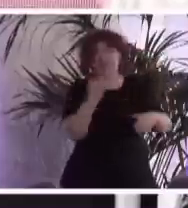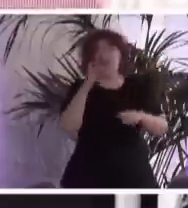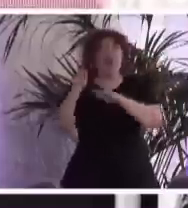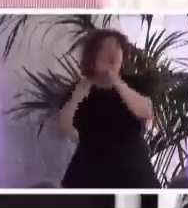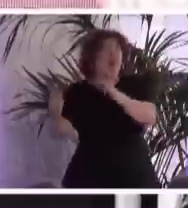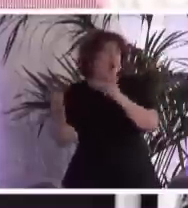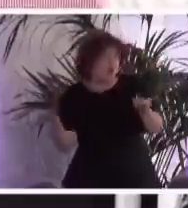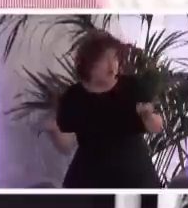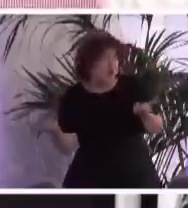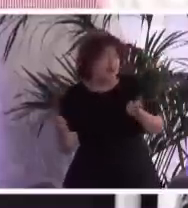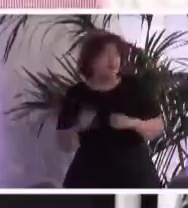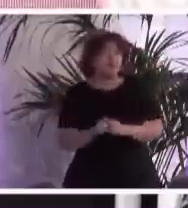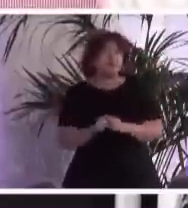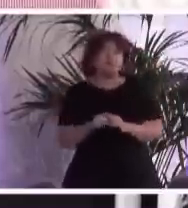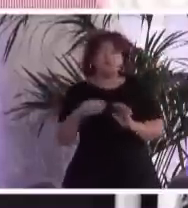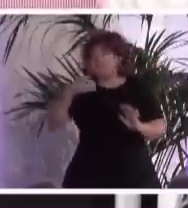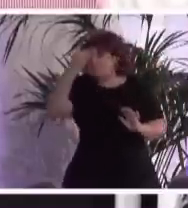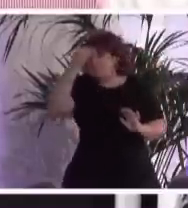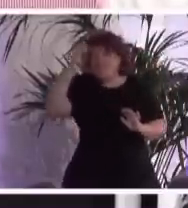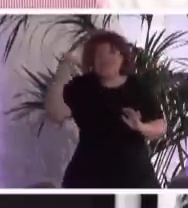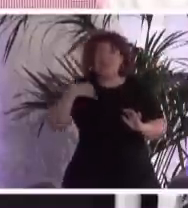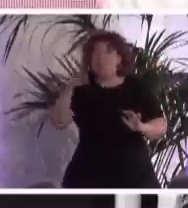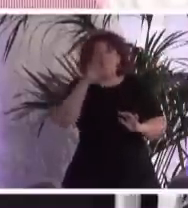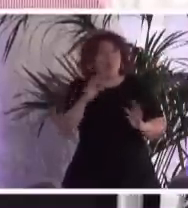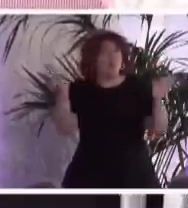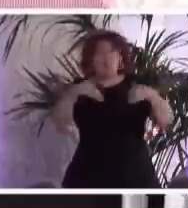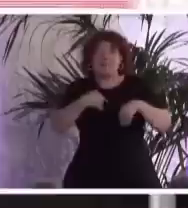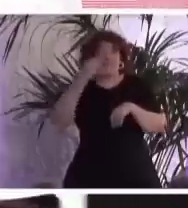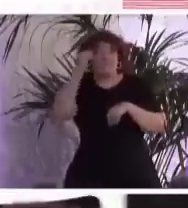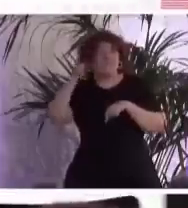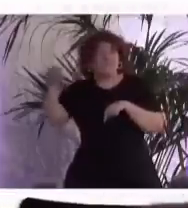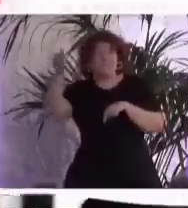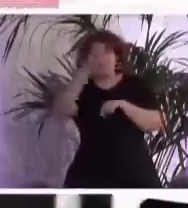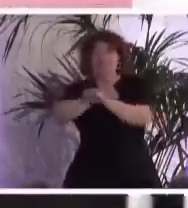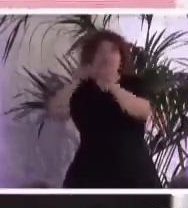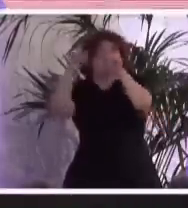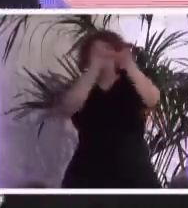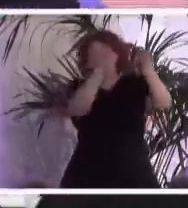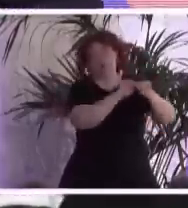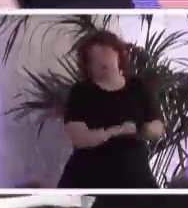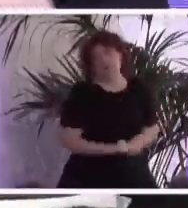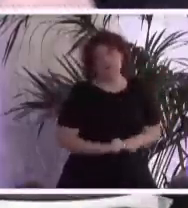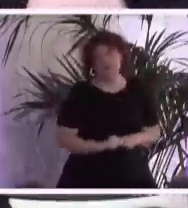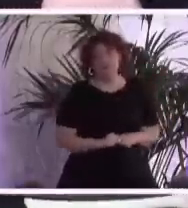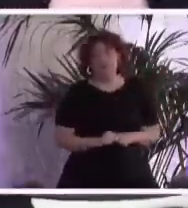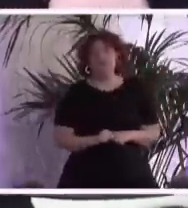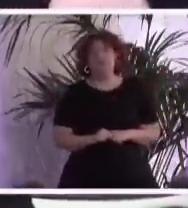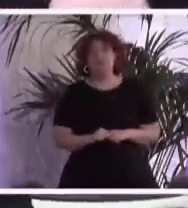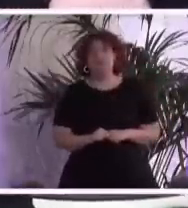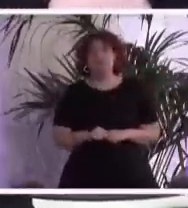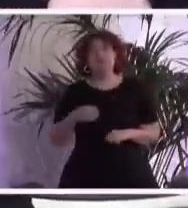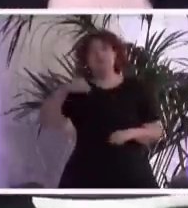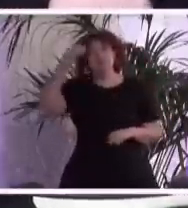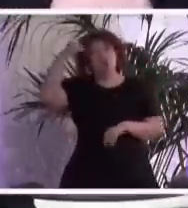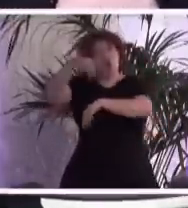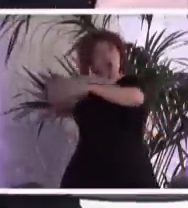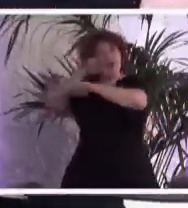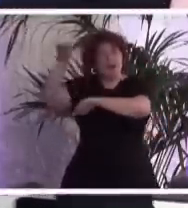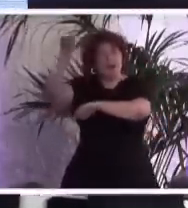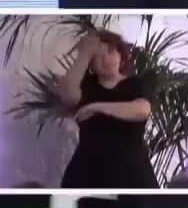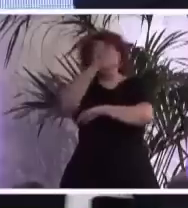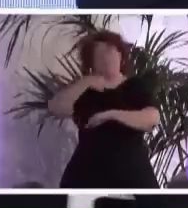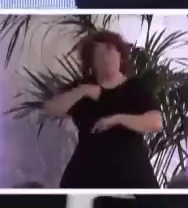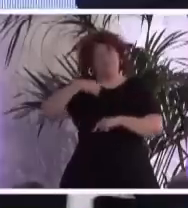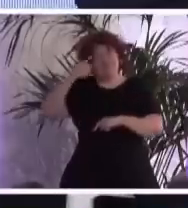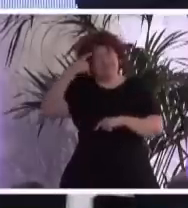Zaragoza yo creo que no y los que gobernaron allí creo que también saben que